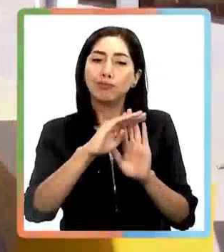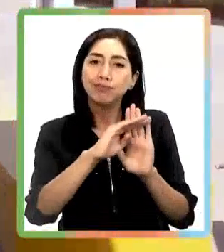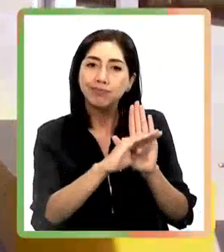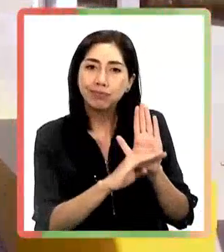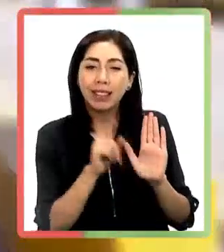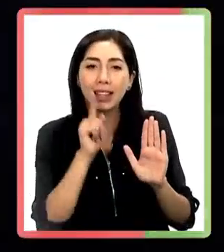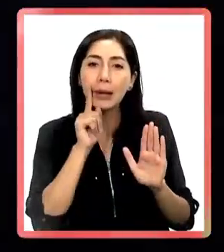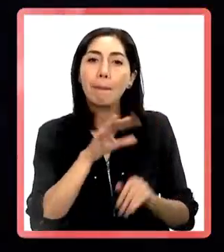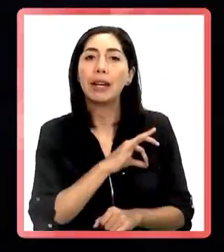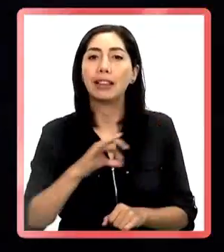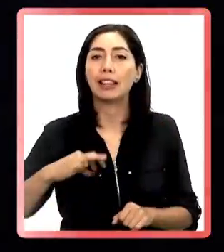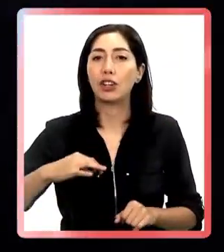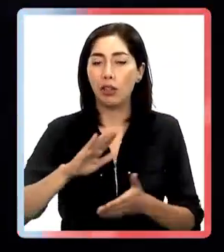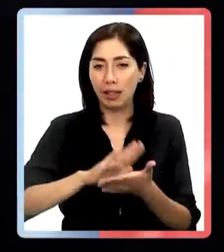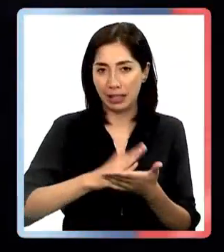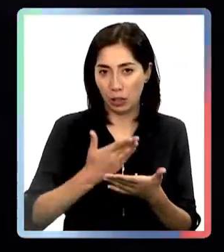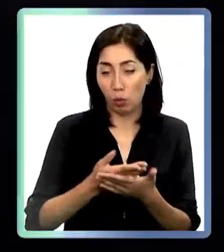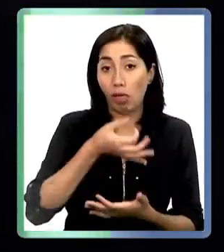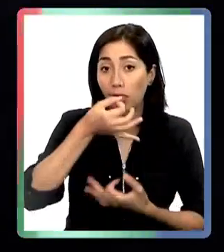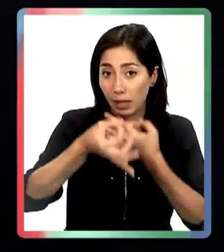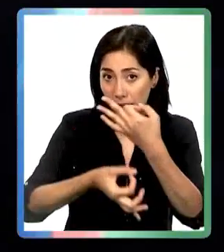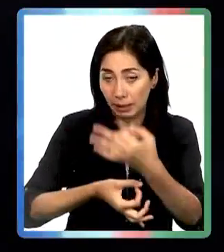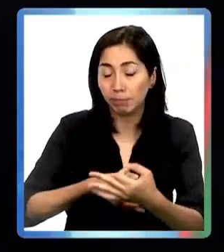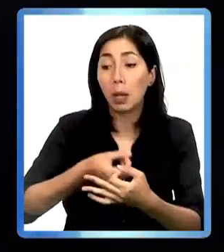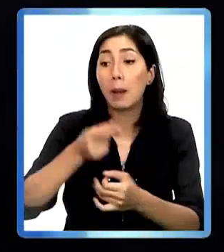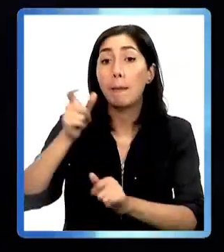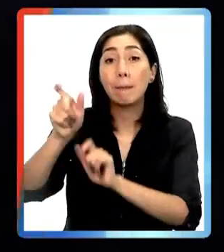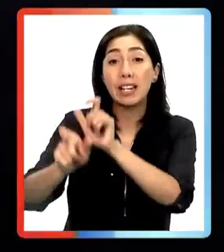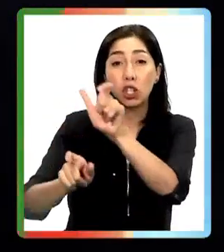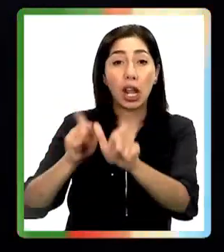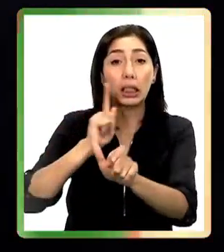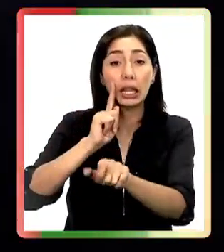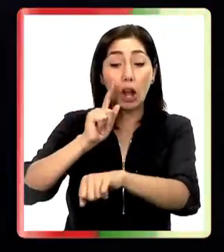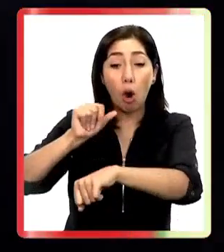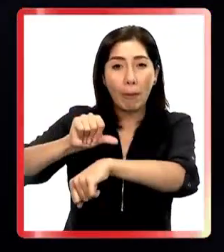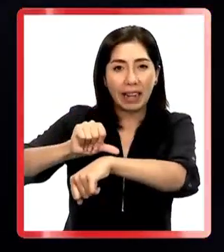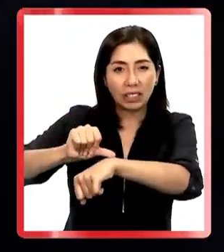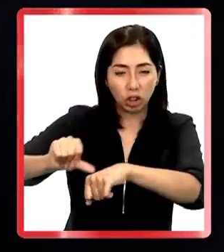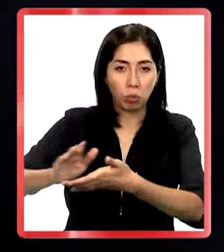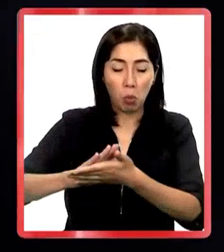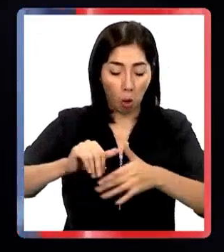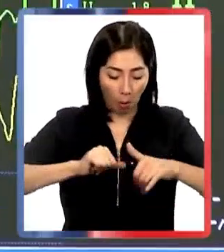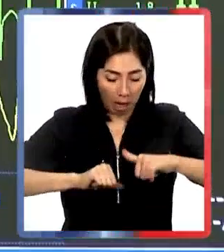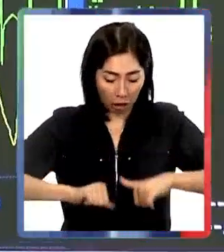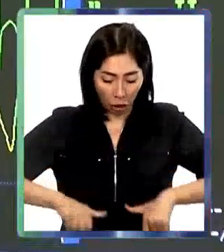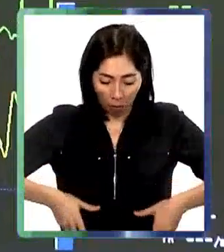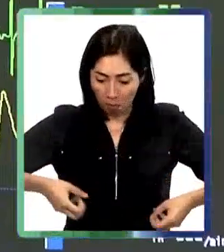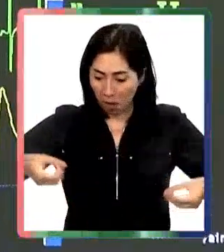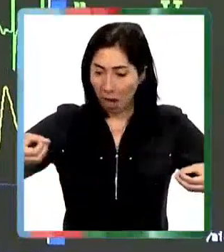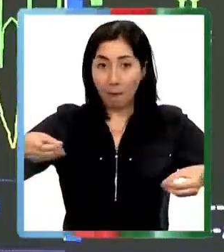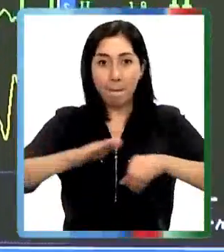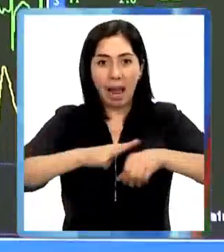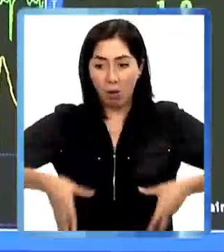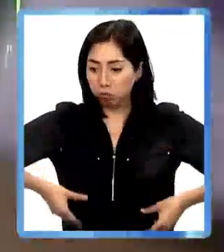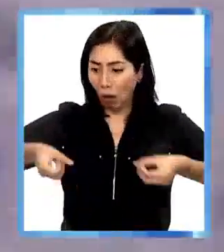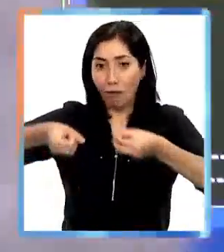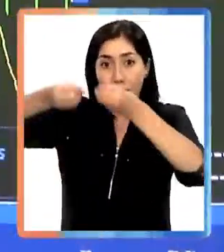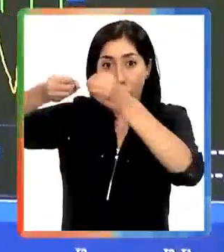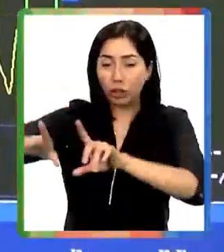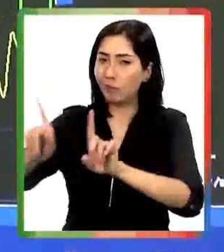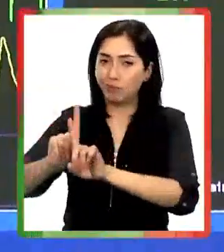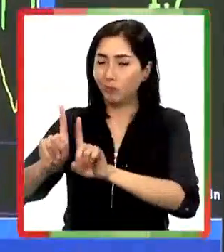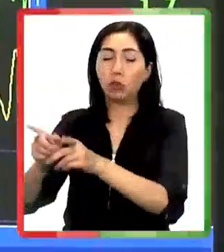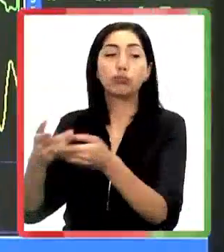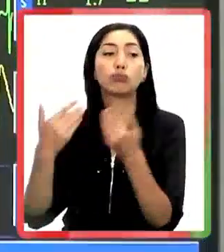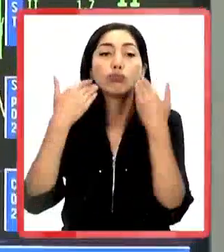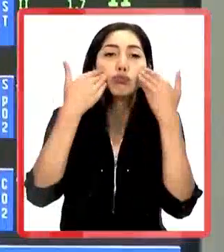por el Ministerio de Salud indica que aquellas personas que se han realizado una intervención donde la piel pasa a ser un desecho puede ser donada al